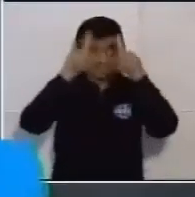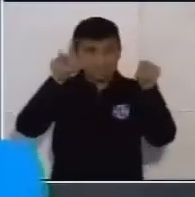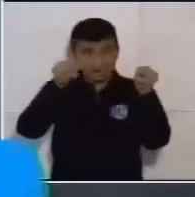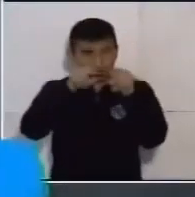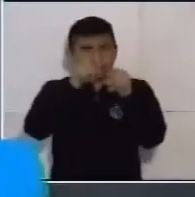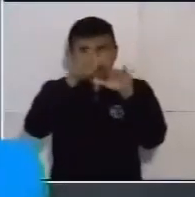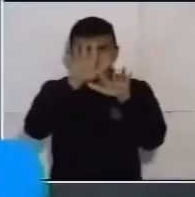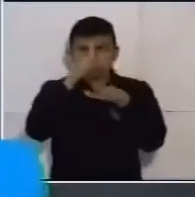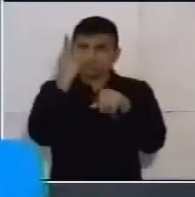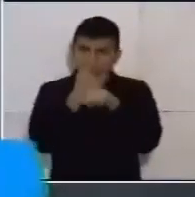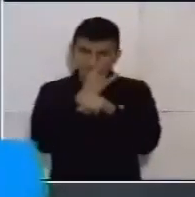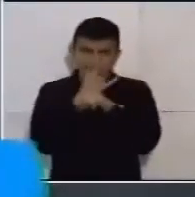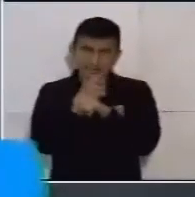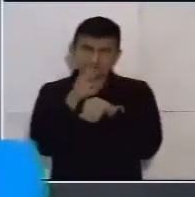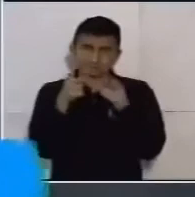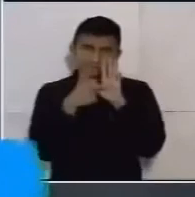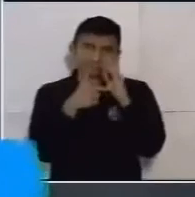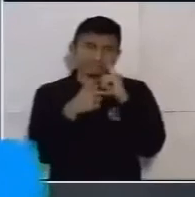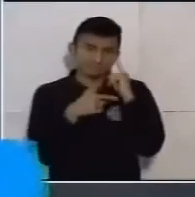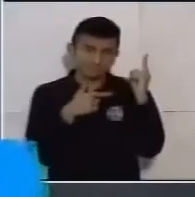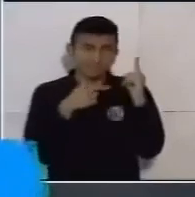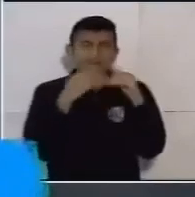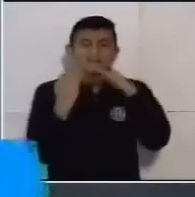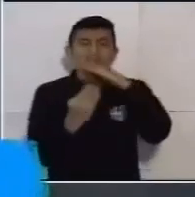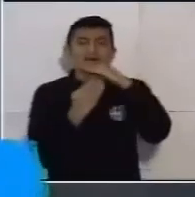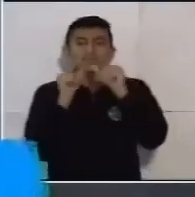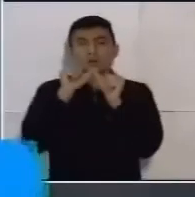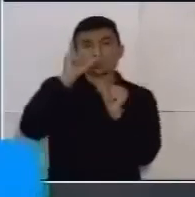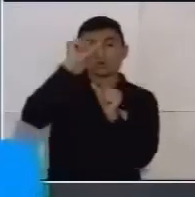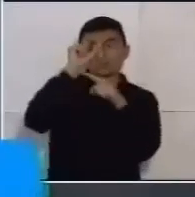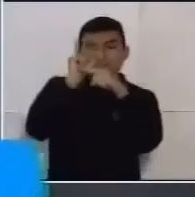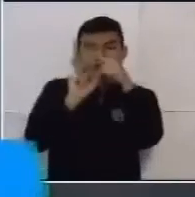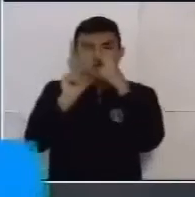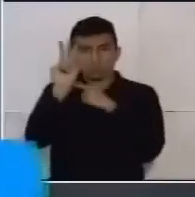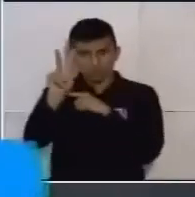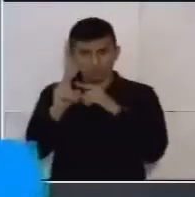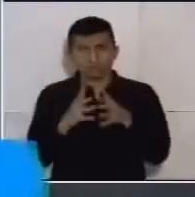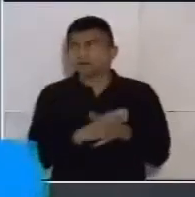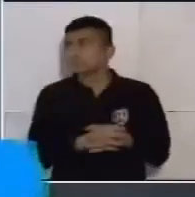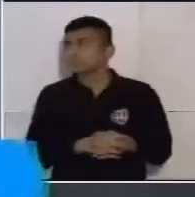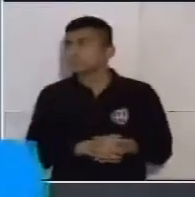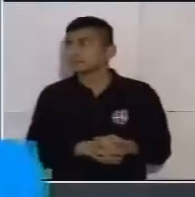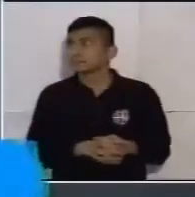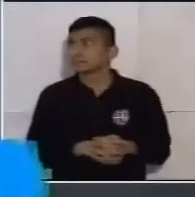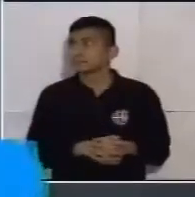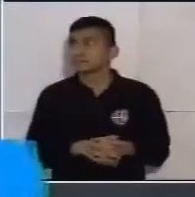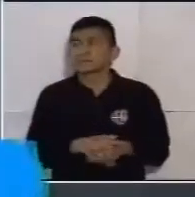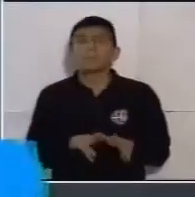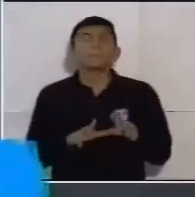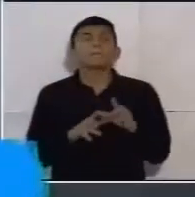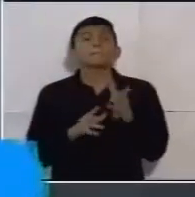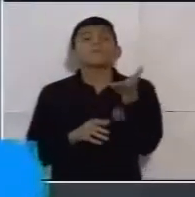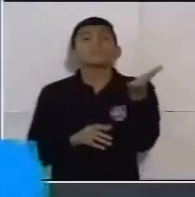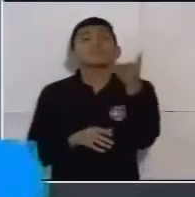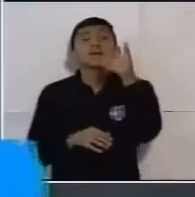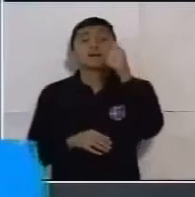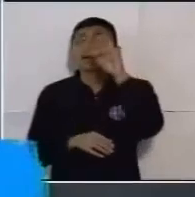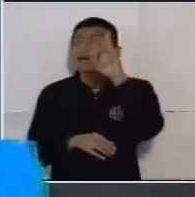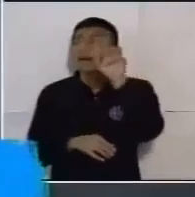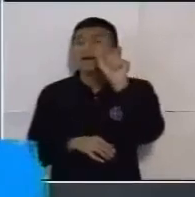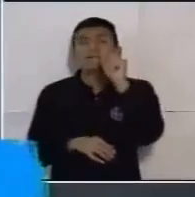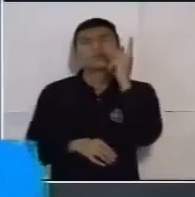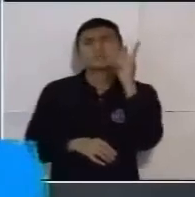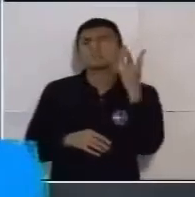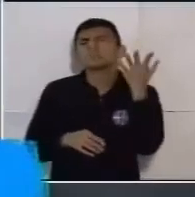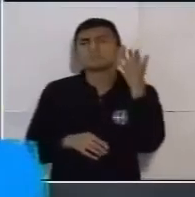voy a usar esta fórmula. Base por altura dividido 2. Si me piden el área 2, ¿qué era? Un